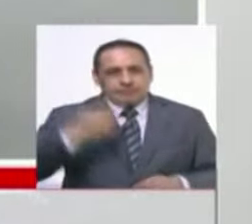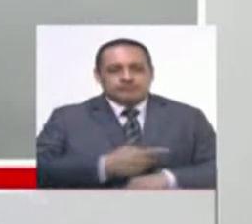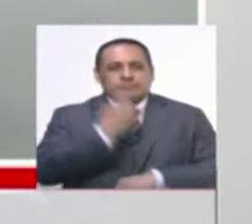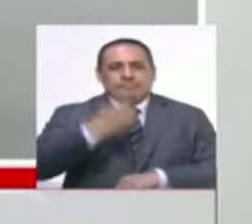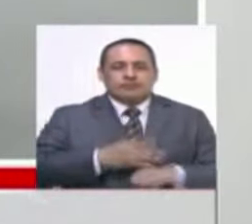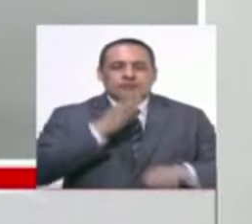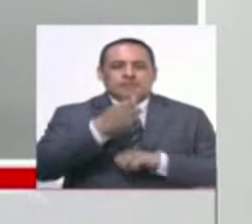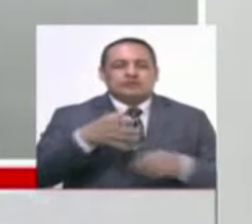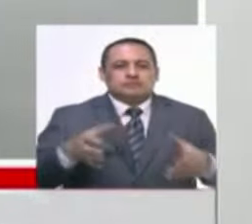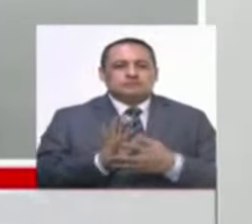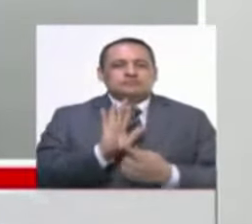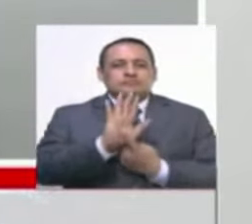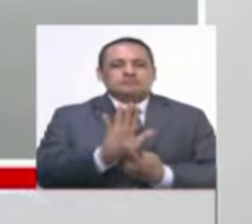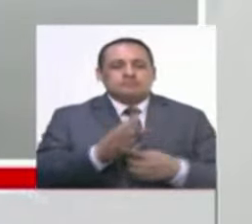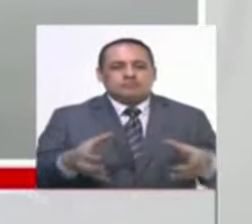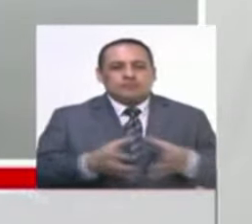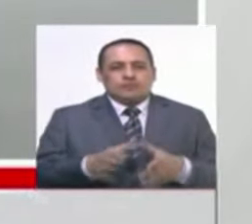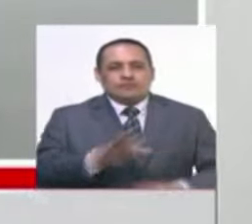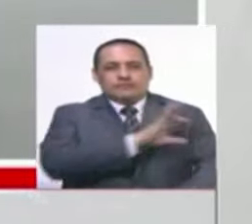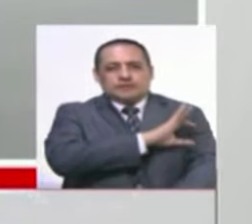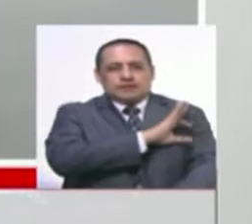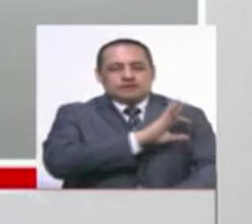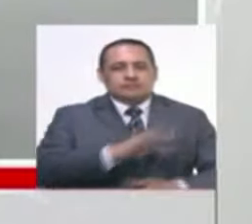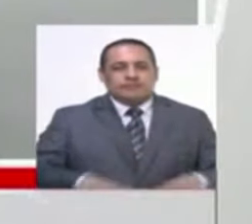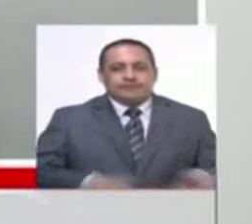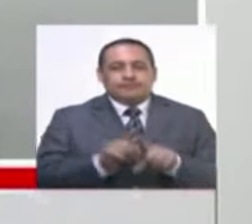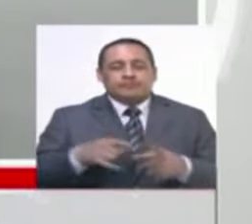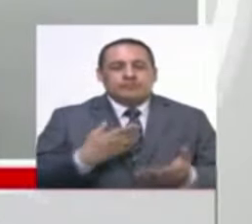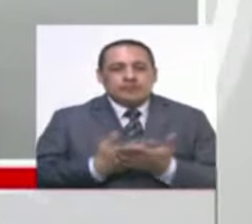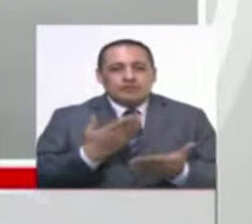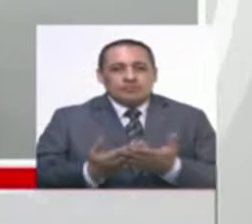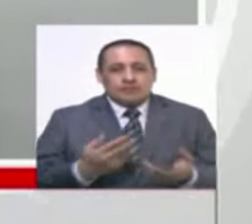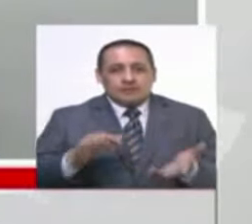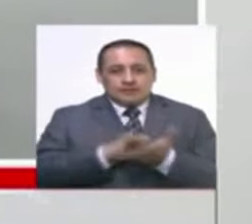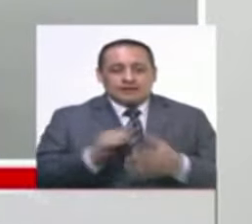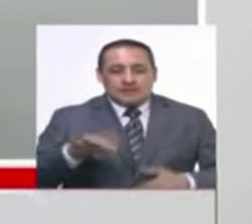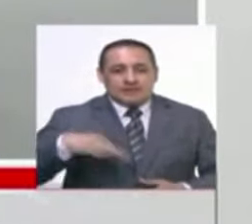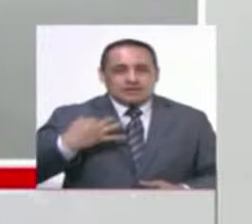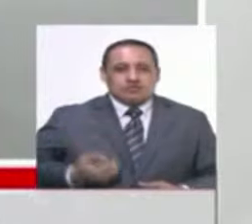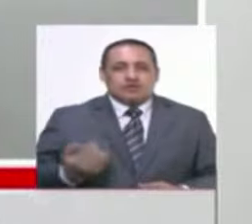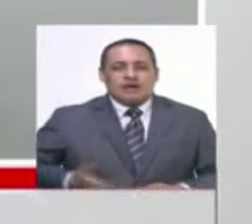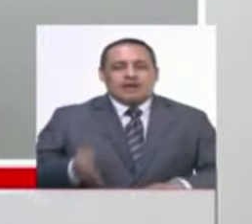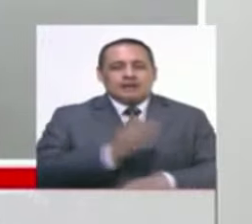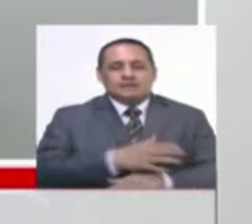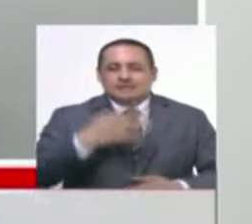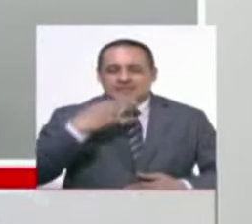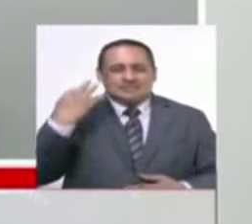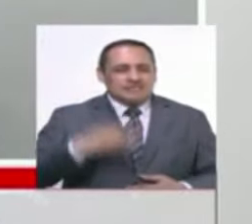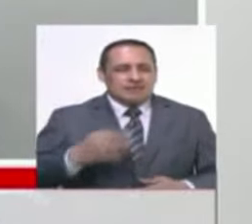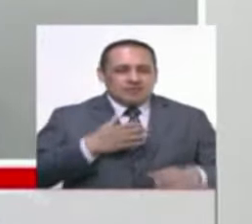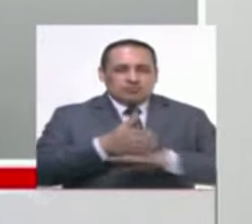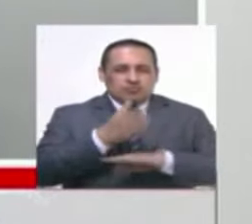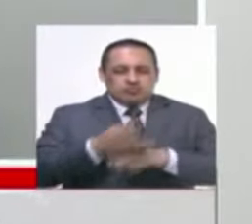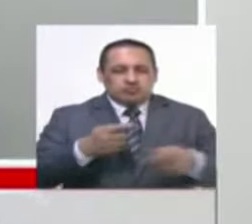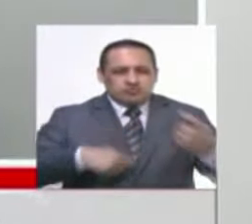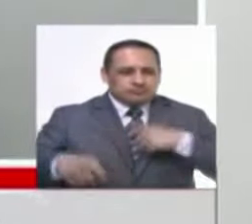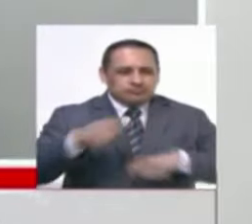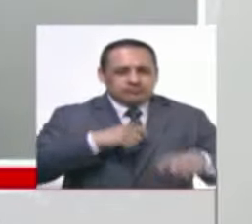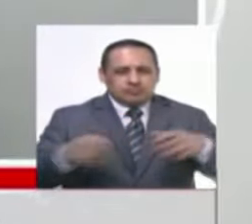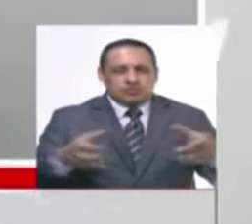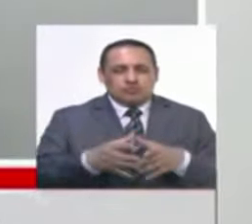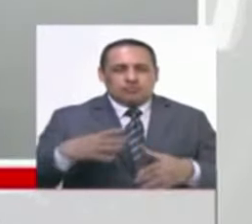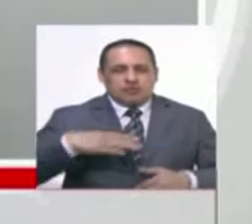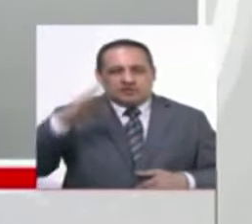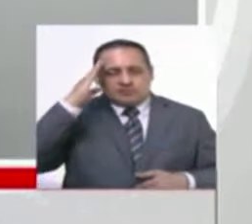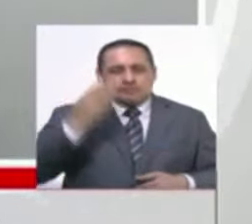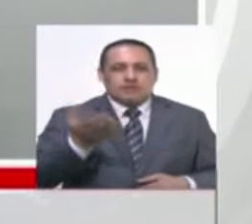presentar al Ministerio Público. Es una prueba de que la señora siempre ha estado metido en el manejo del tema policial,